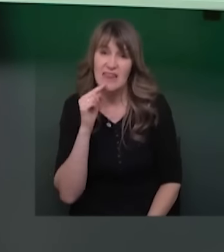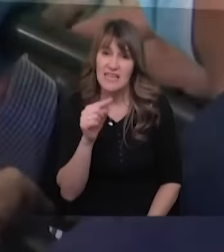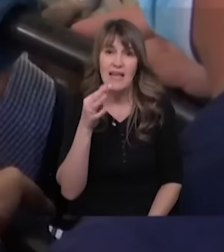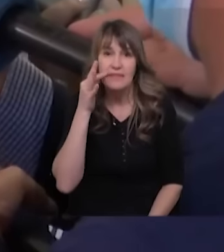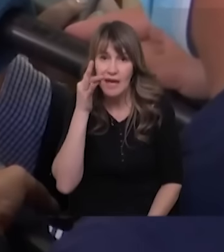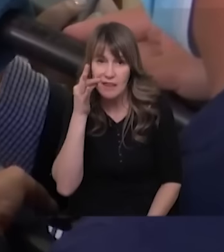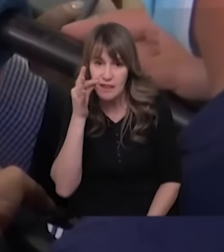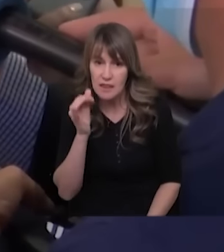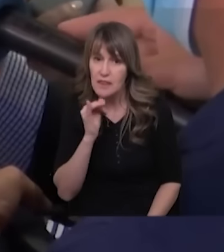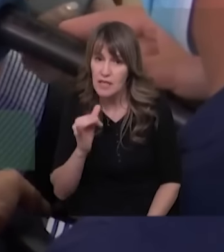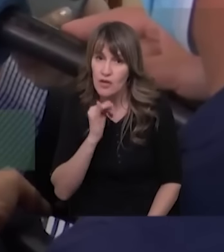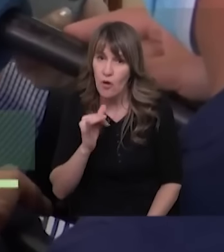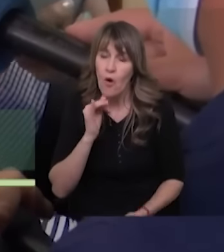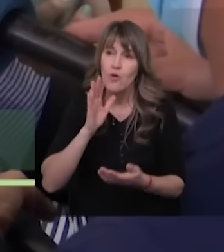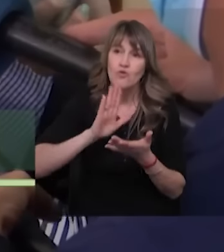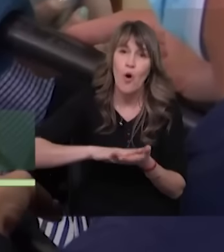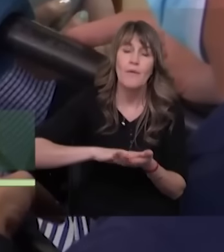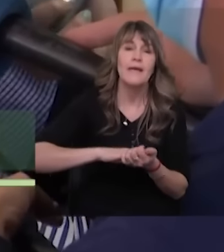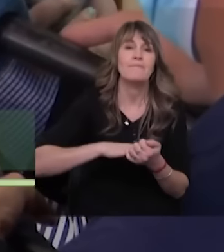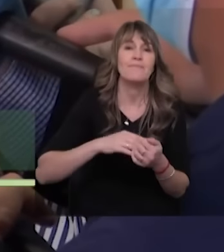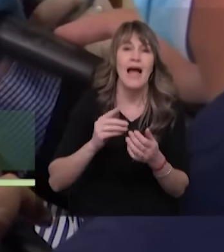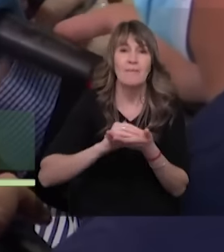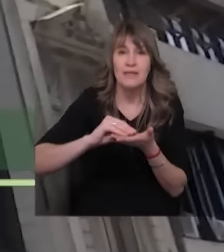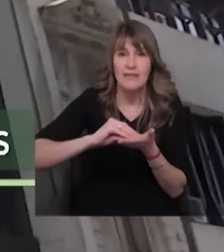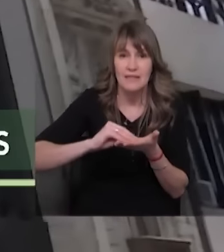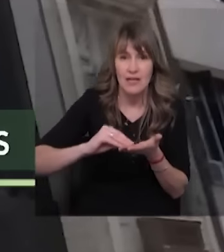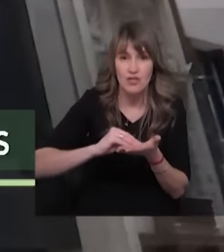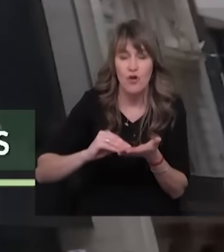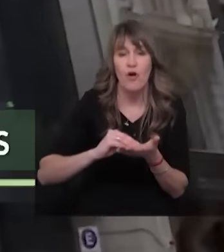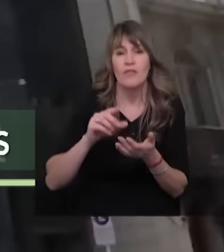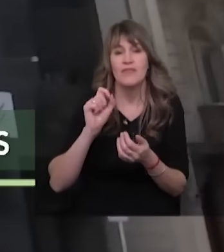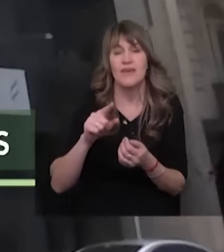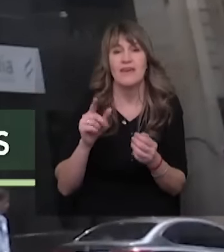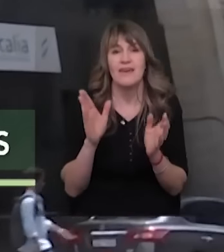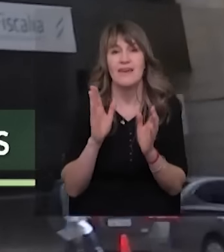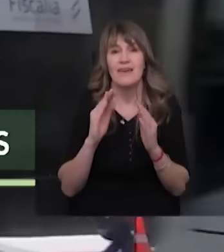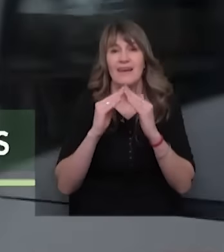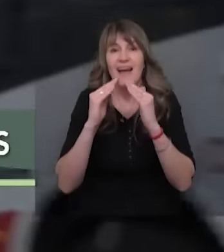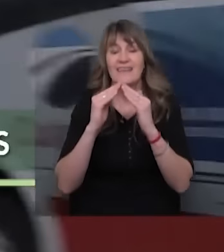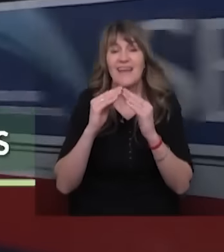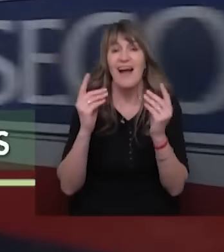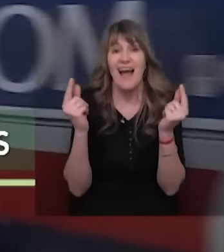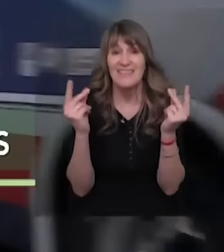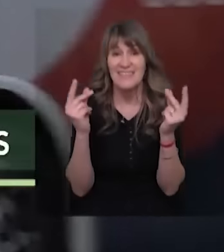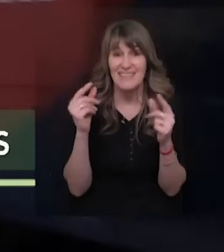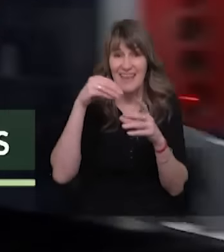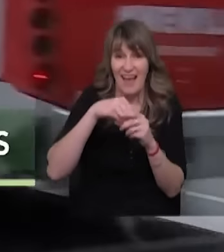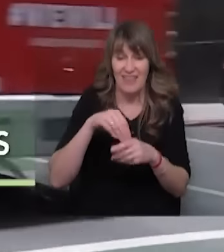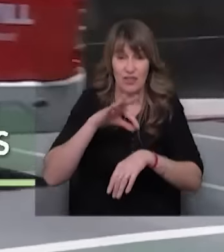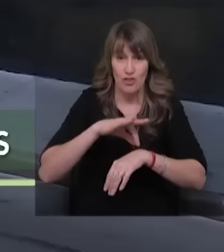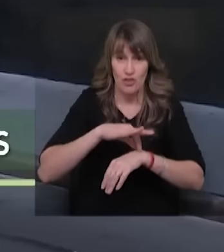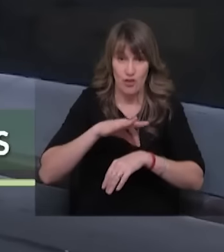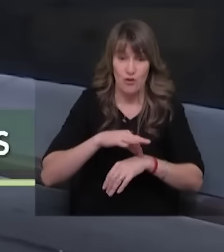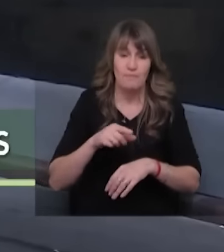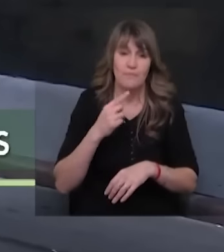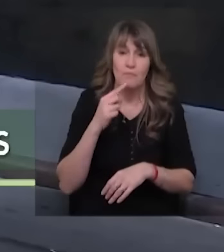Investiga posibles irregularidades en la administración de la ex mutualista casa de Galicia Claro porque ocurre que Salinas es una de las personas convocadas por